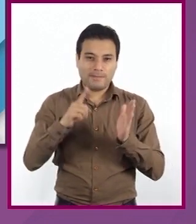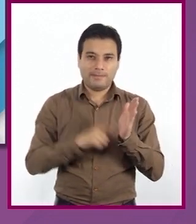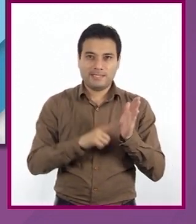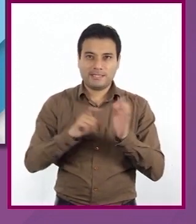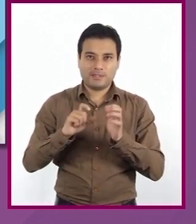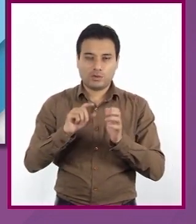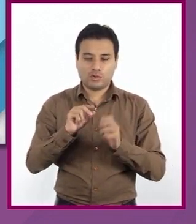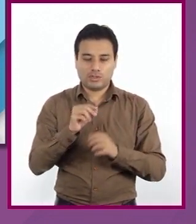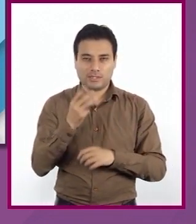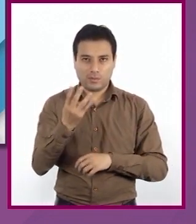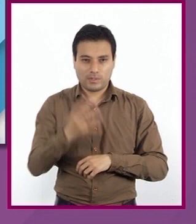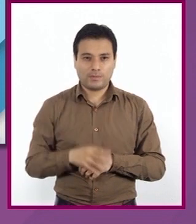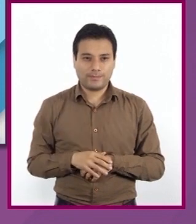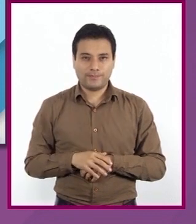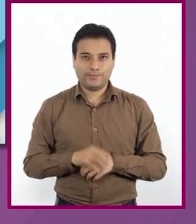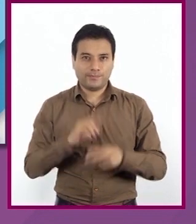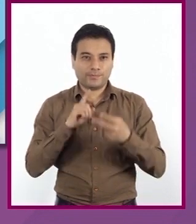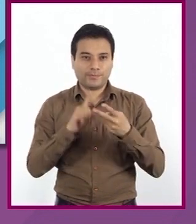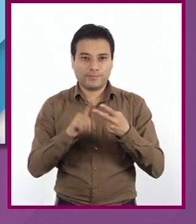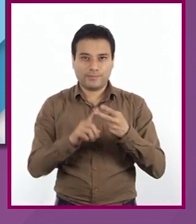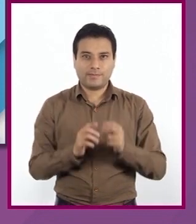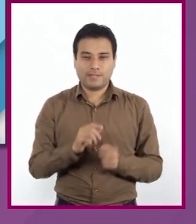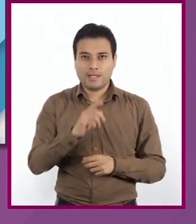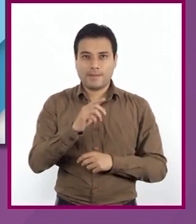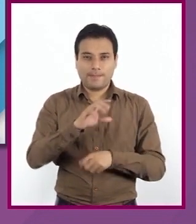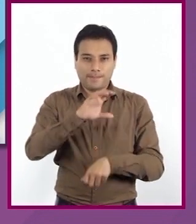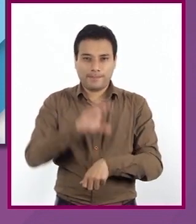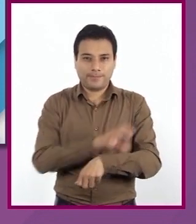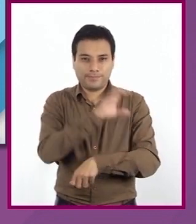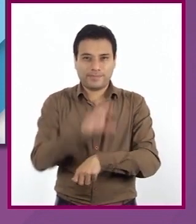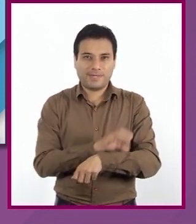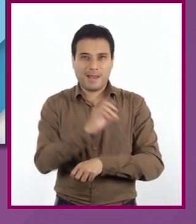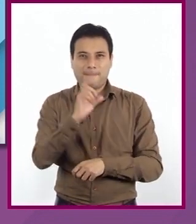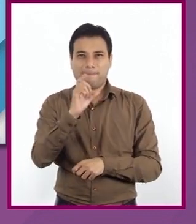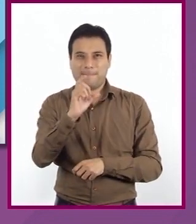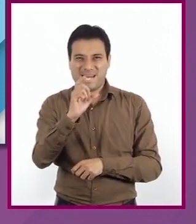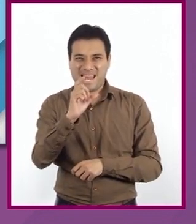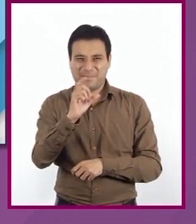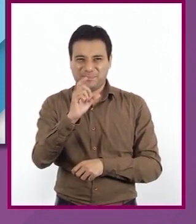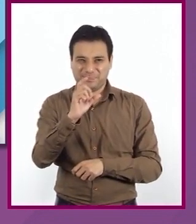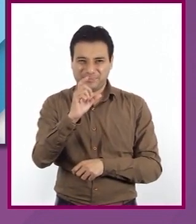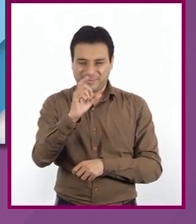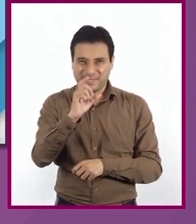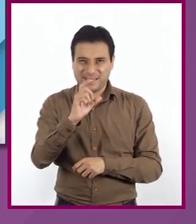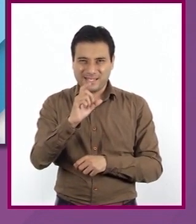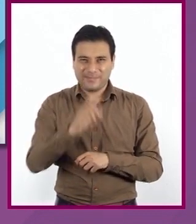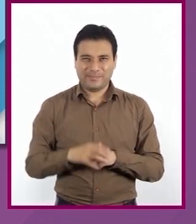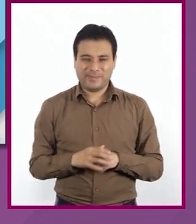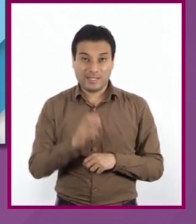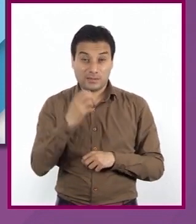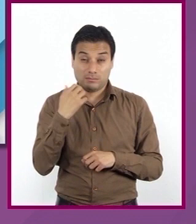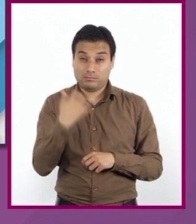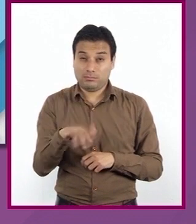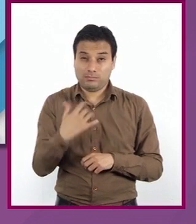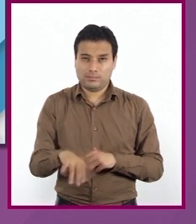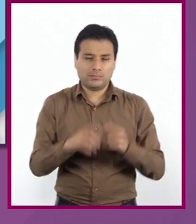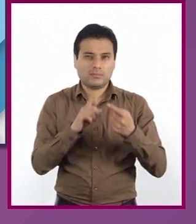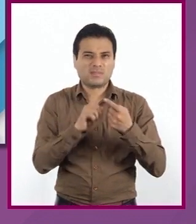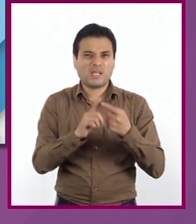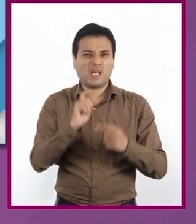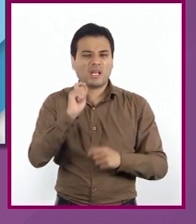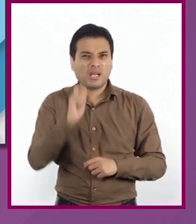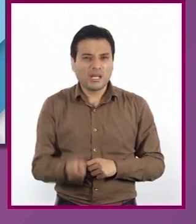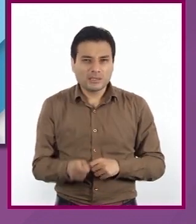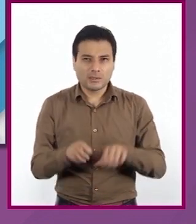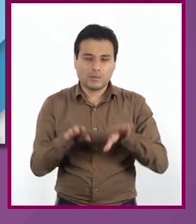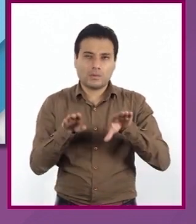1784, y la pila de Volta. Ambos son desarrollos tecnológicos formidables para su época. El primero permitía disponer